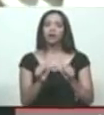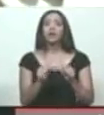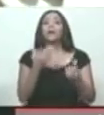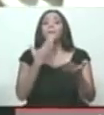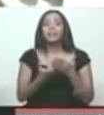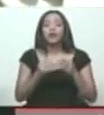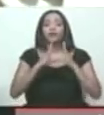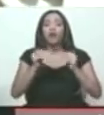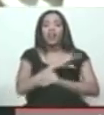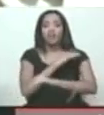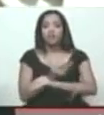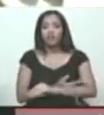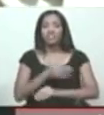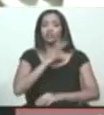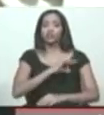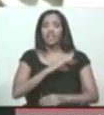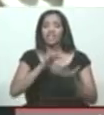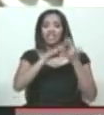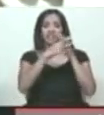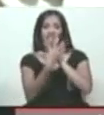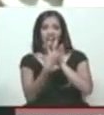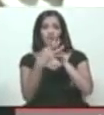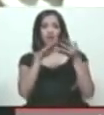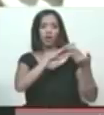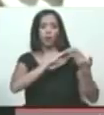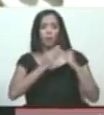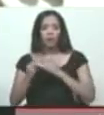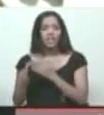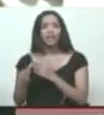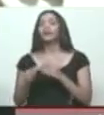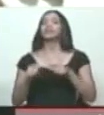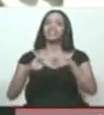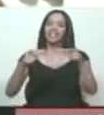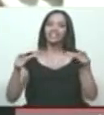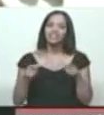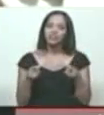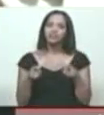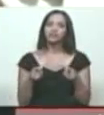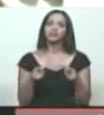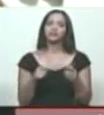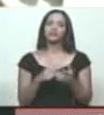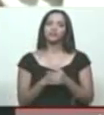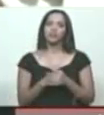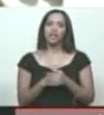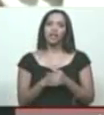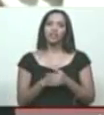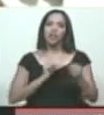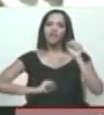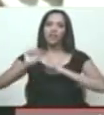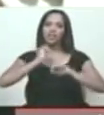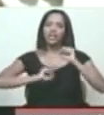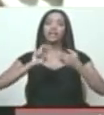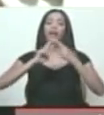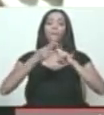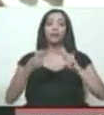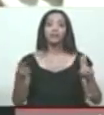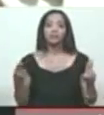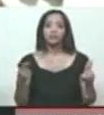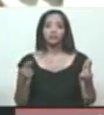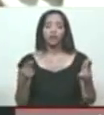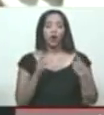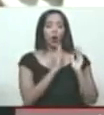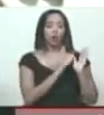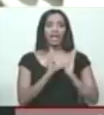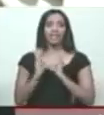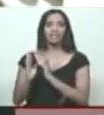fuerzas sociales del barrio, de la comunidad, de la cuadra, de la esquina, del urbanismo, defender la paz,